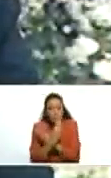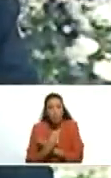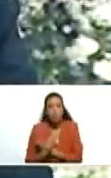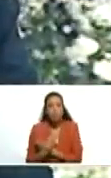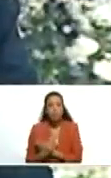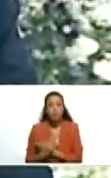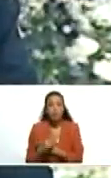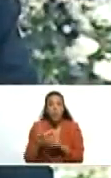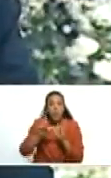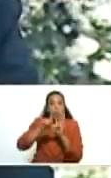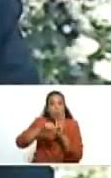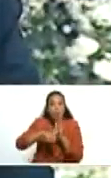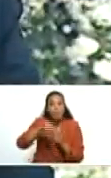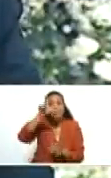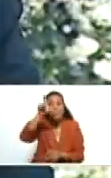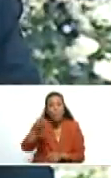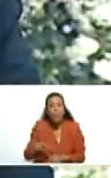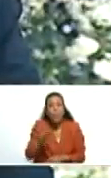Y después él, bueno,